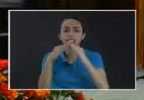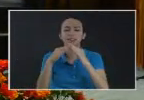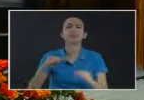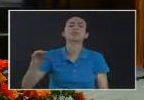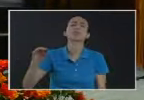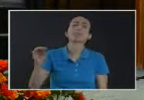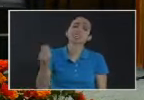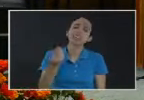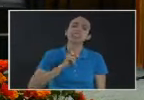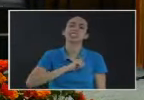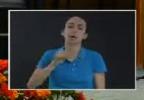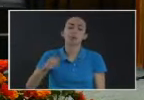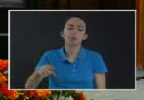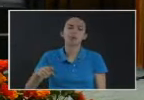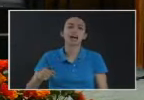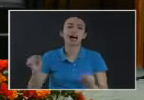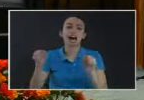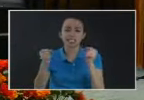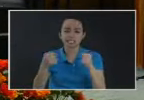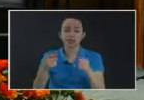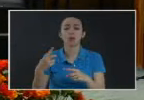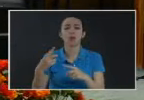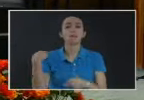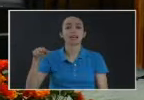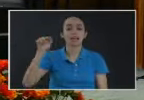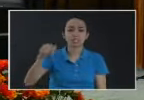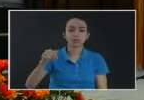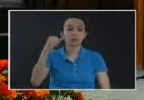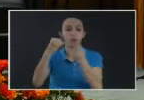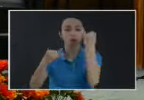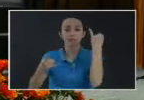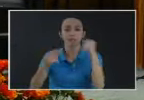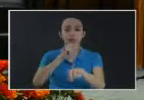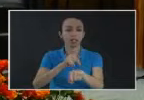tanto nosotros estamos viviendo para estos últimos tiempos?